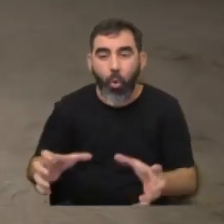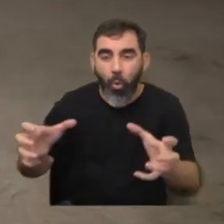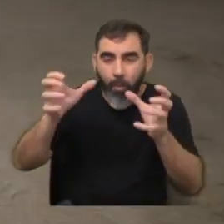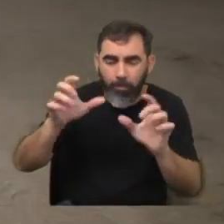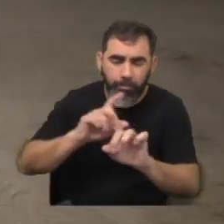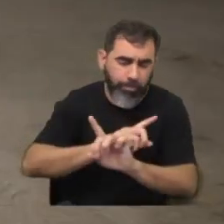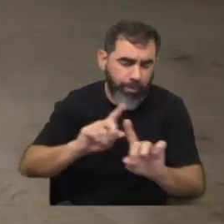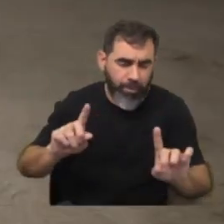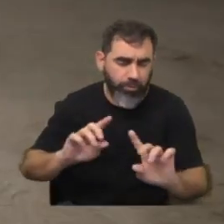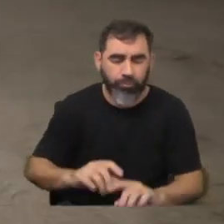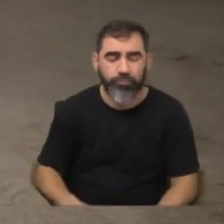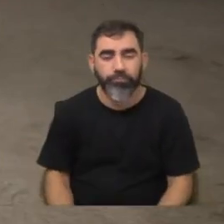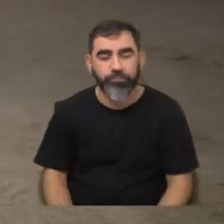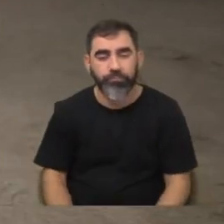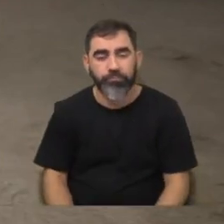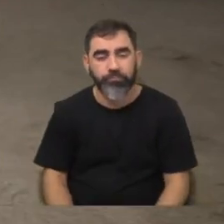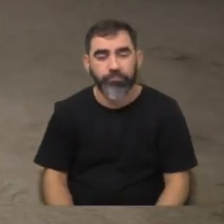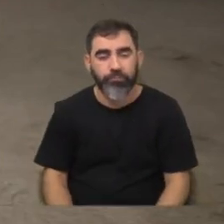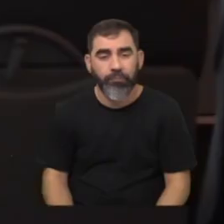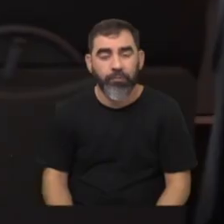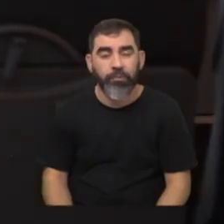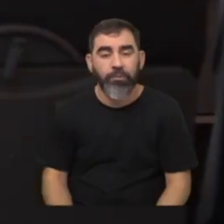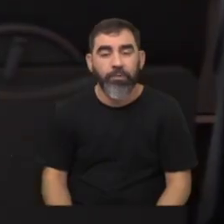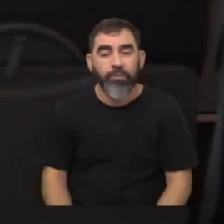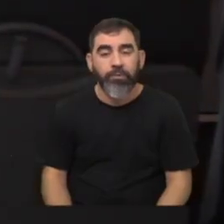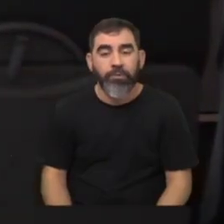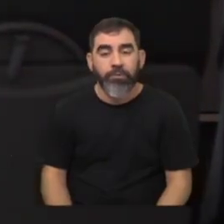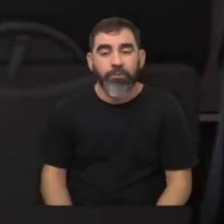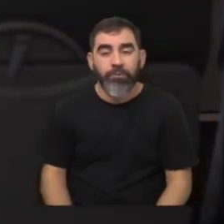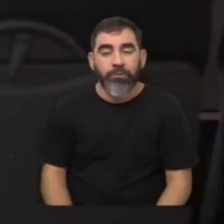vuelo, bajo ningún punto de vista.